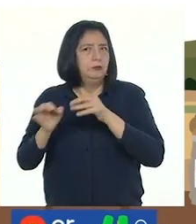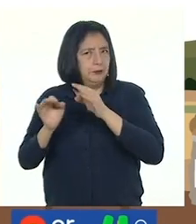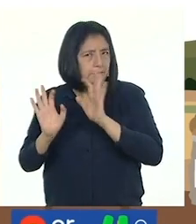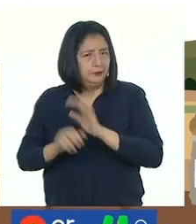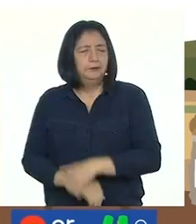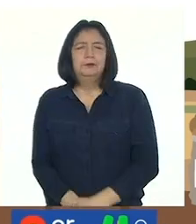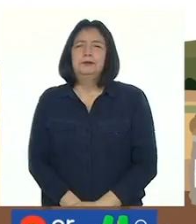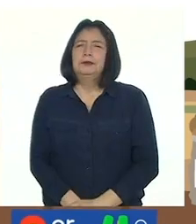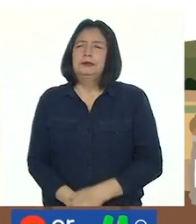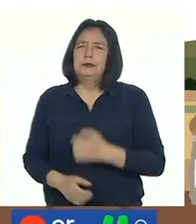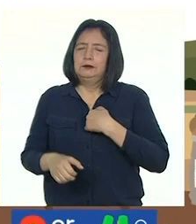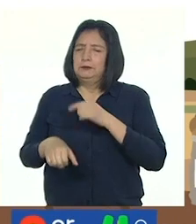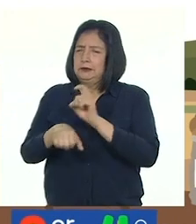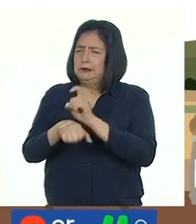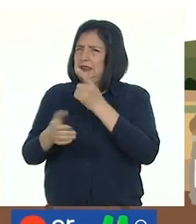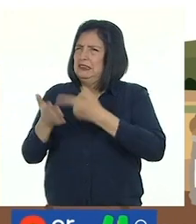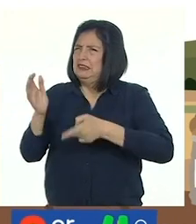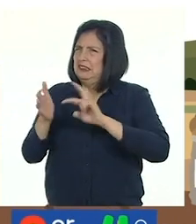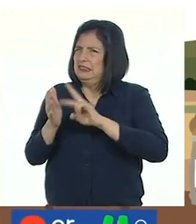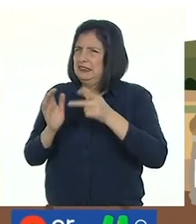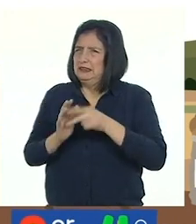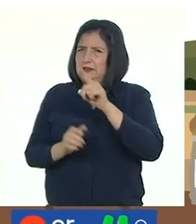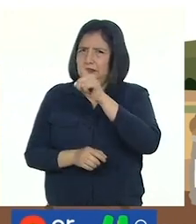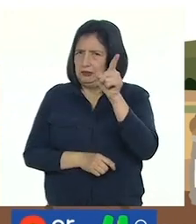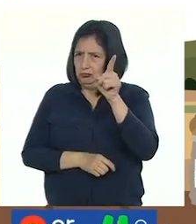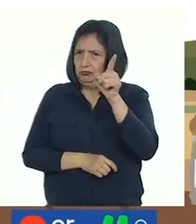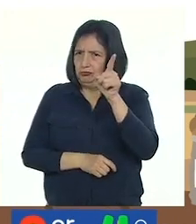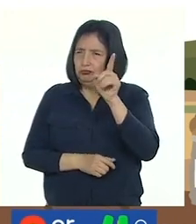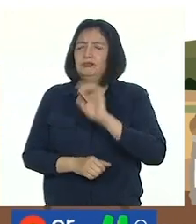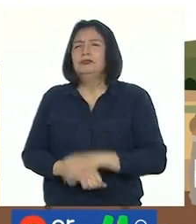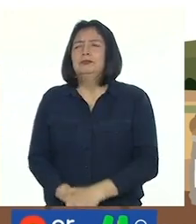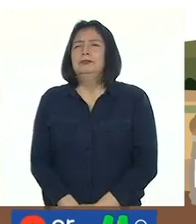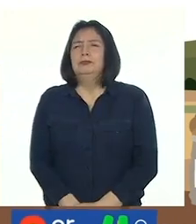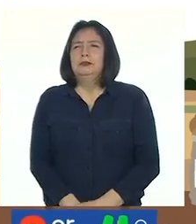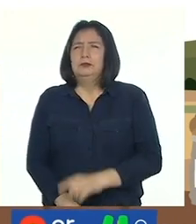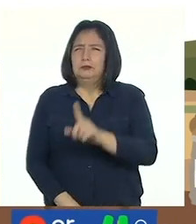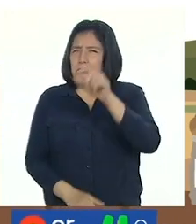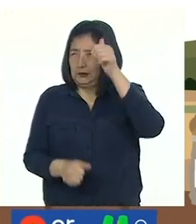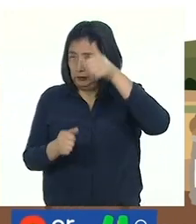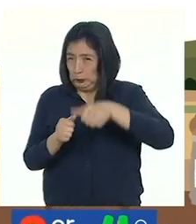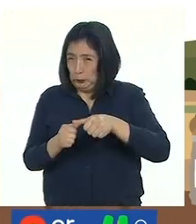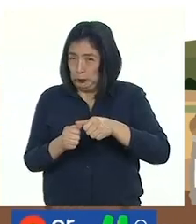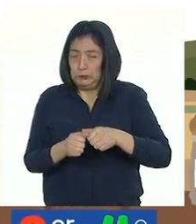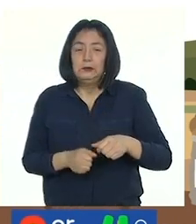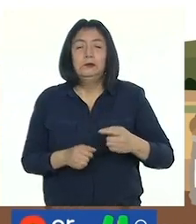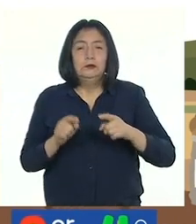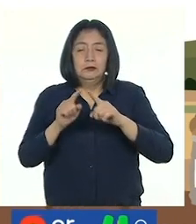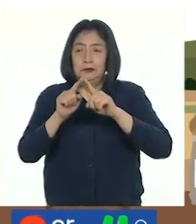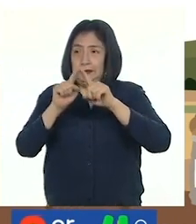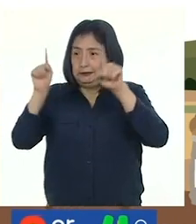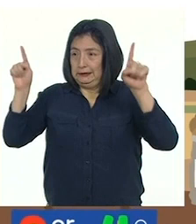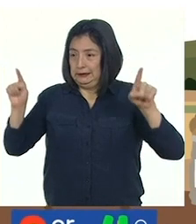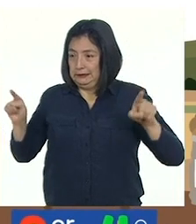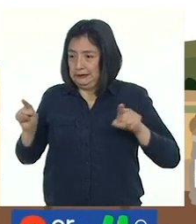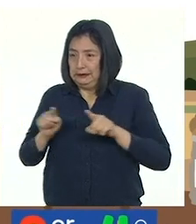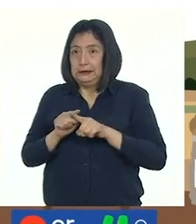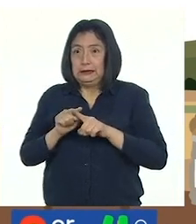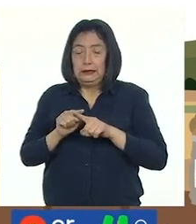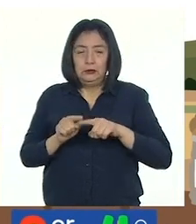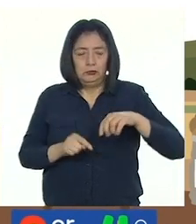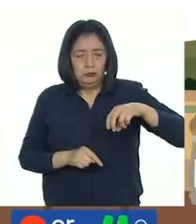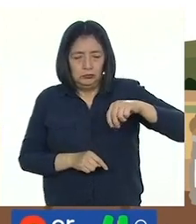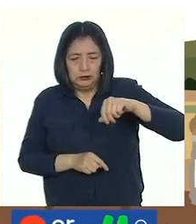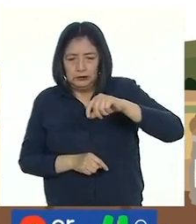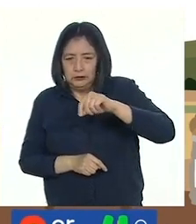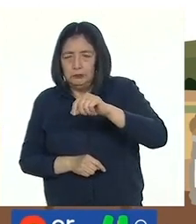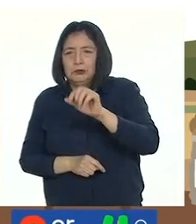esto. Les enseñaré qué significan estos gráficos. ¿Se acuerdan que se sembró el terreno en 5 partes? Ese